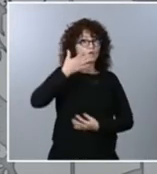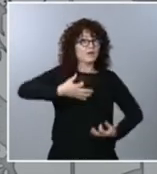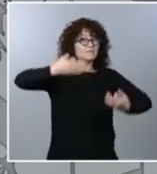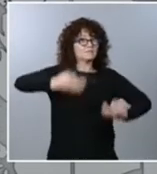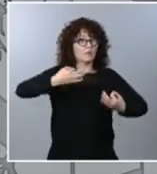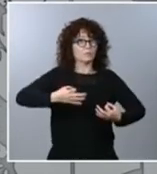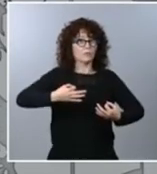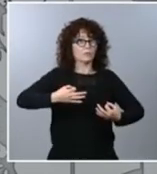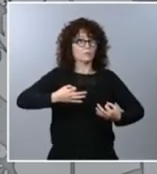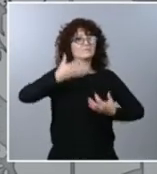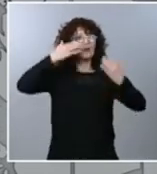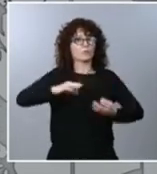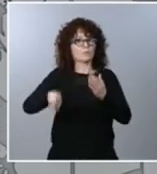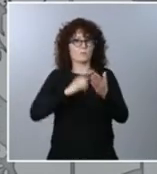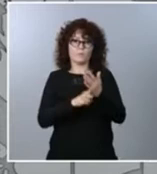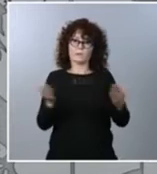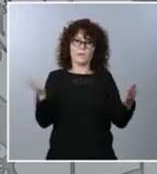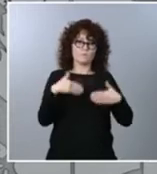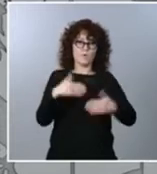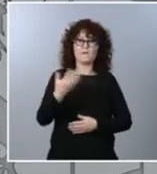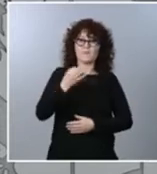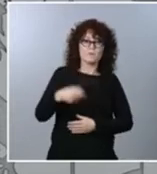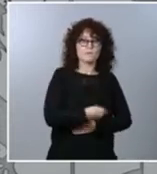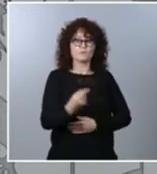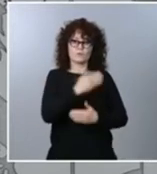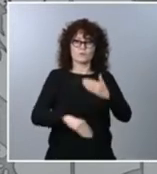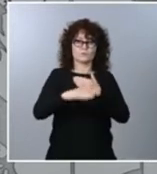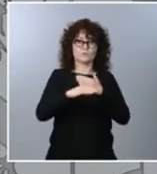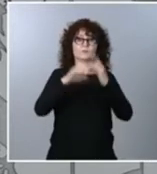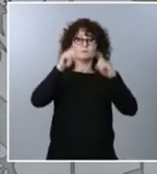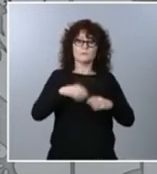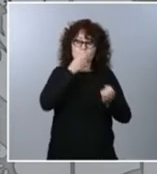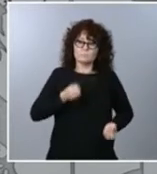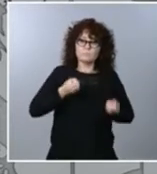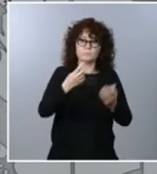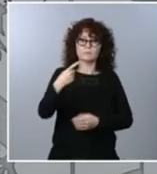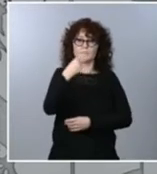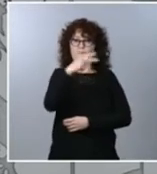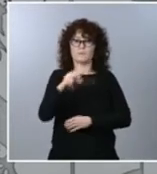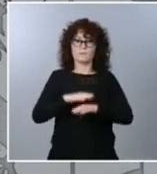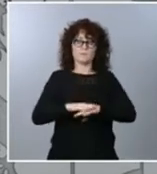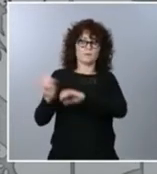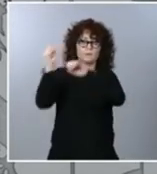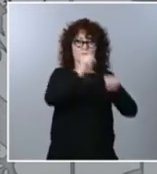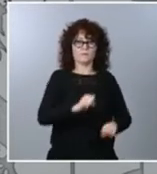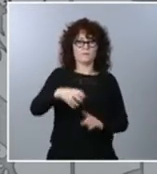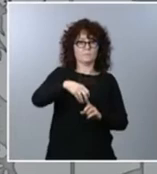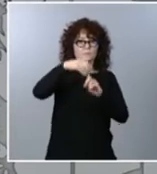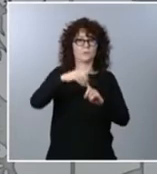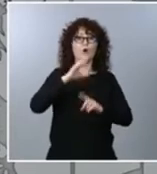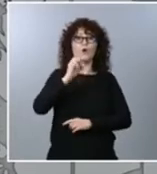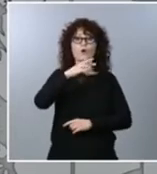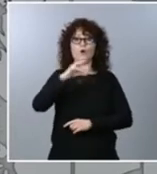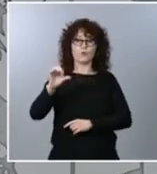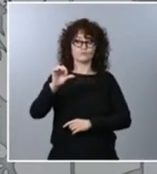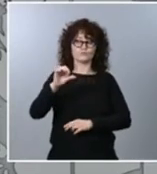quisiera destacar el claro mensaje que lanza el G20 en defensa del papel central de la Organización Mundial de la Salud en la